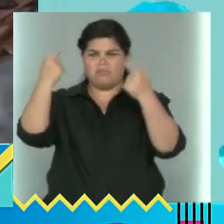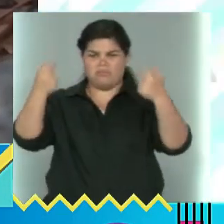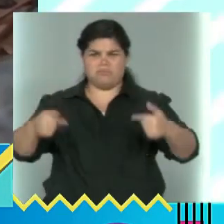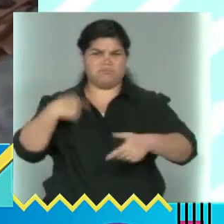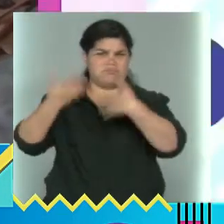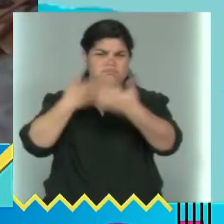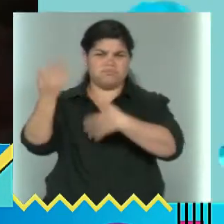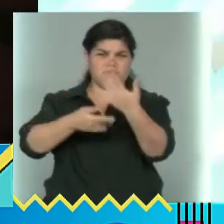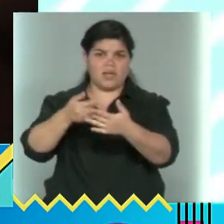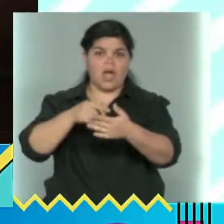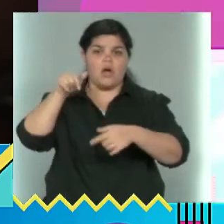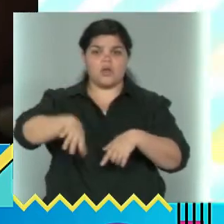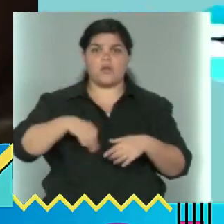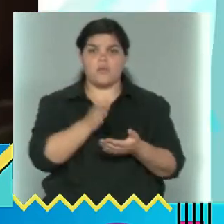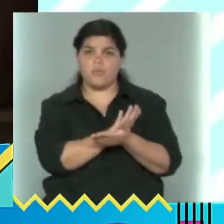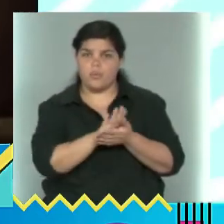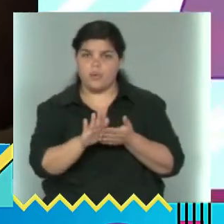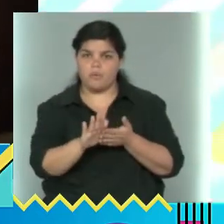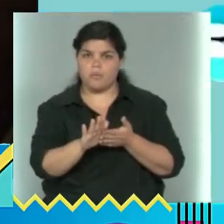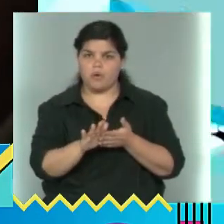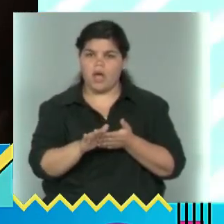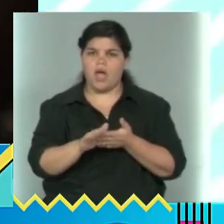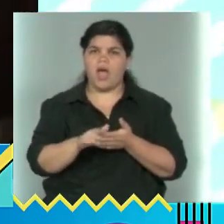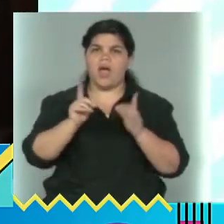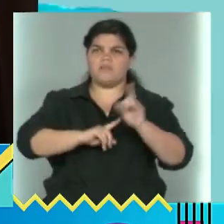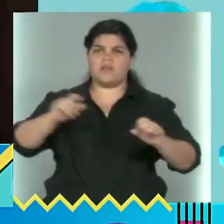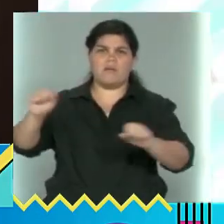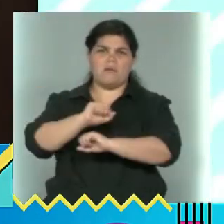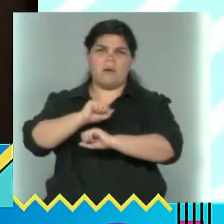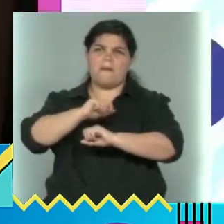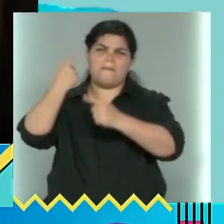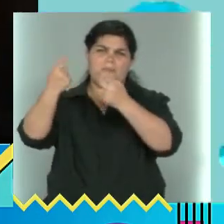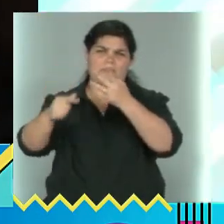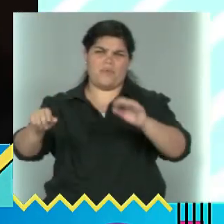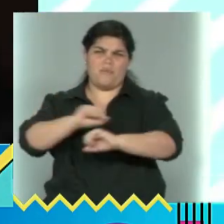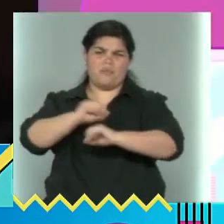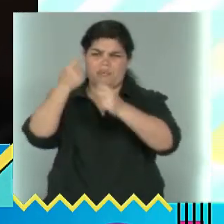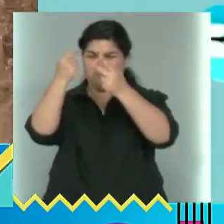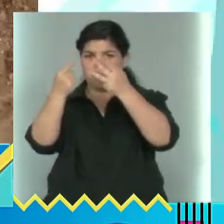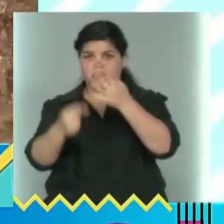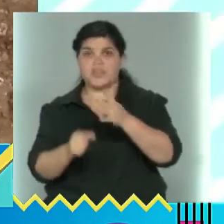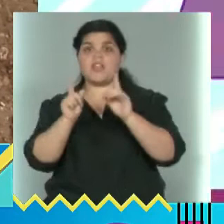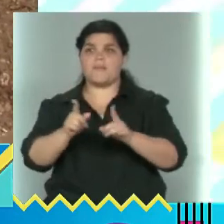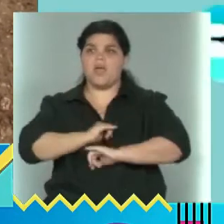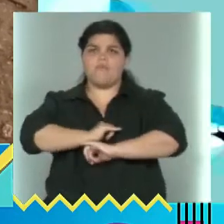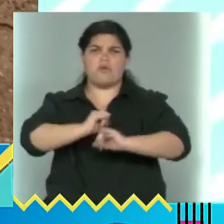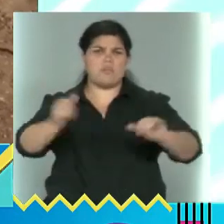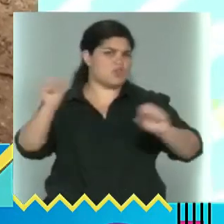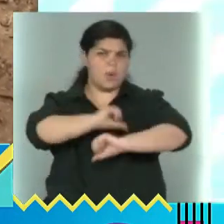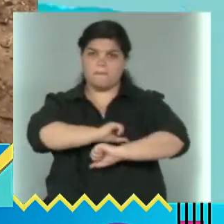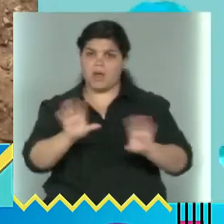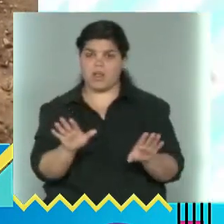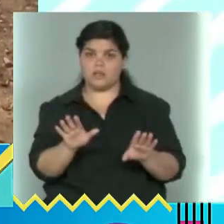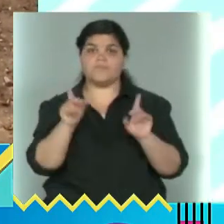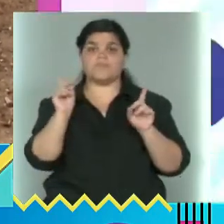semejantes ataques, no solo físicos, sino mediáticos. Y después acá en Mendoza,